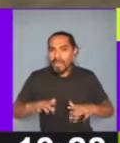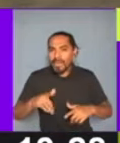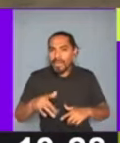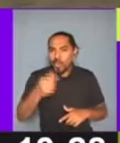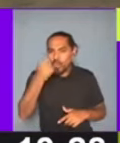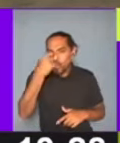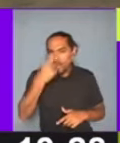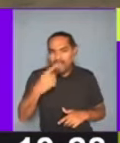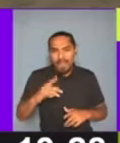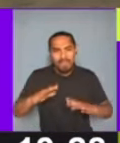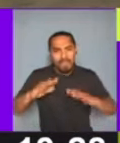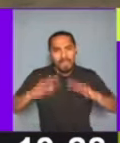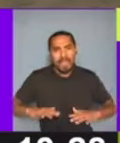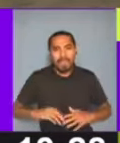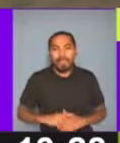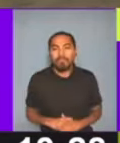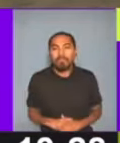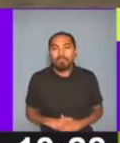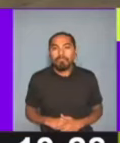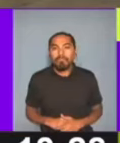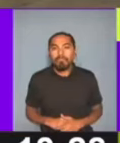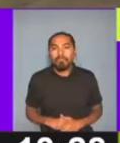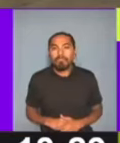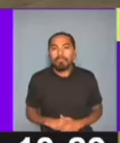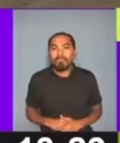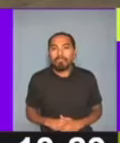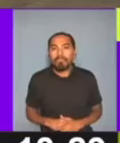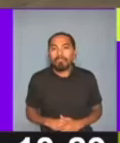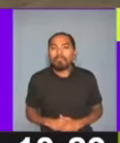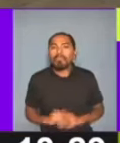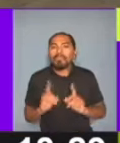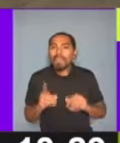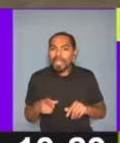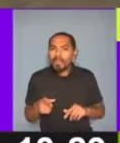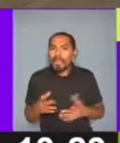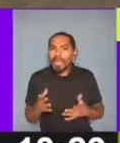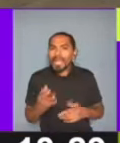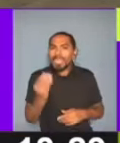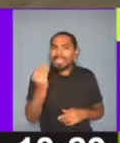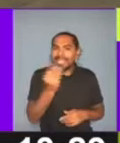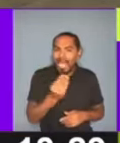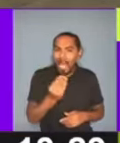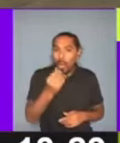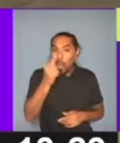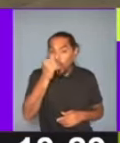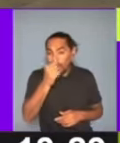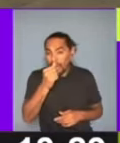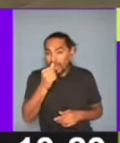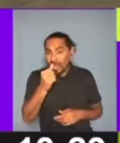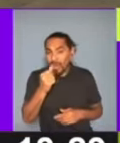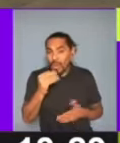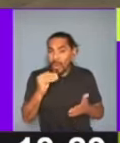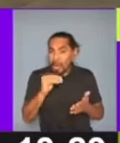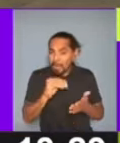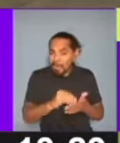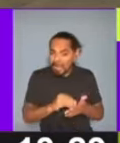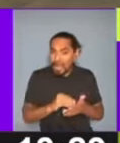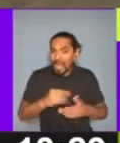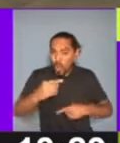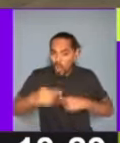transcurso de esta jornada. Y eso se sumaría también al transcurso del fin de semana, porque no hay ni siquiera posibilidades de